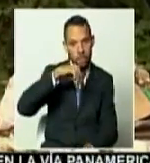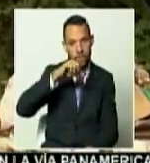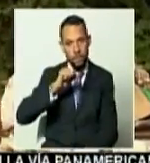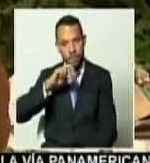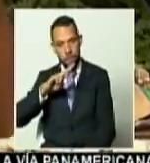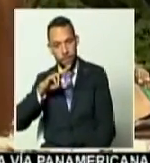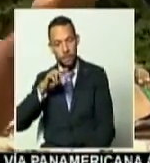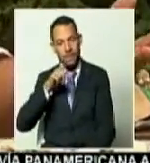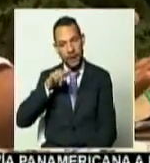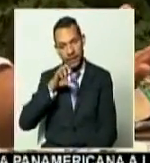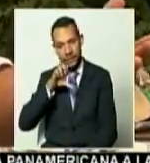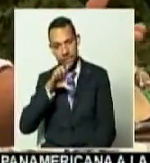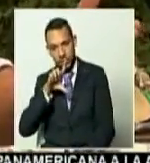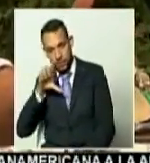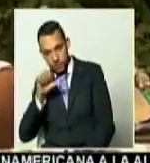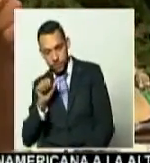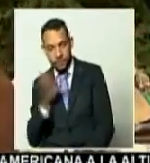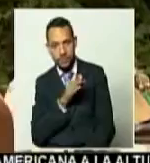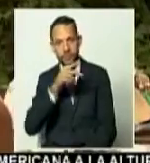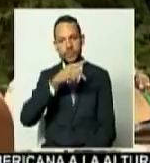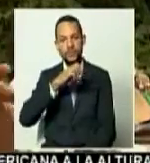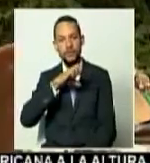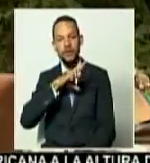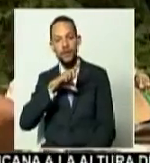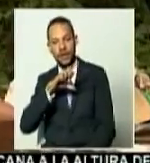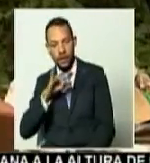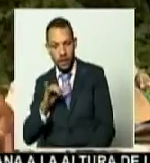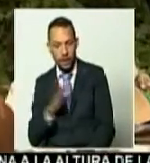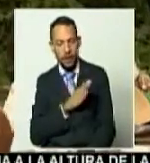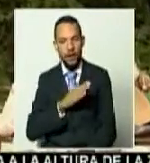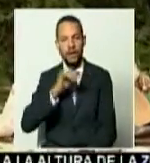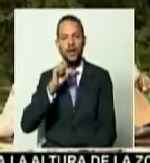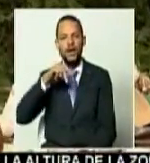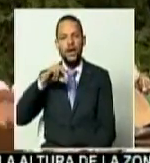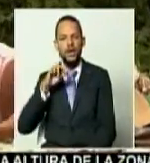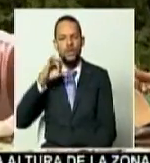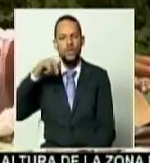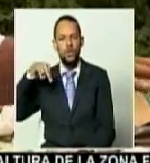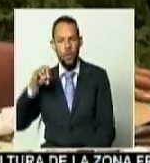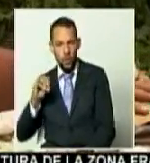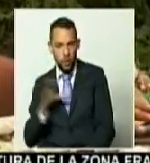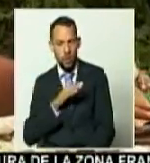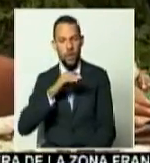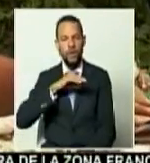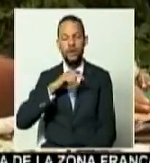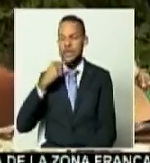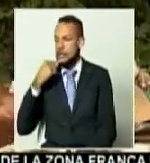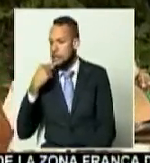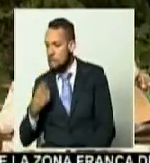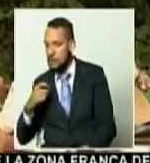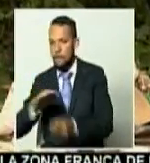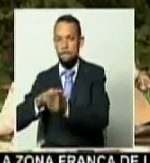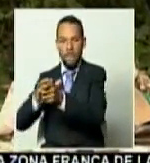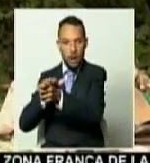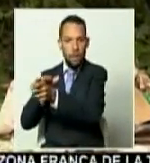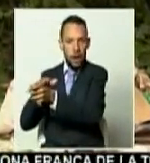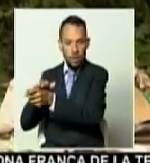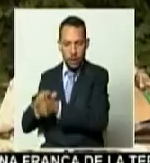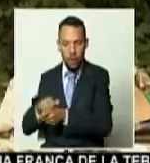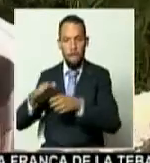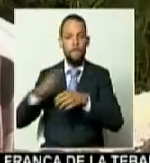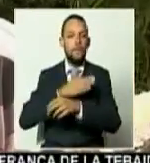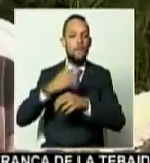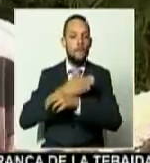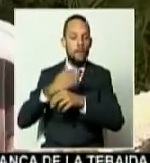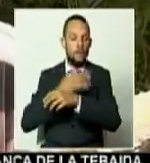Villa Kelly. A este otro costado queda Antonio Nariño y Gibraltar. La comunidad se queja del basurero que hay en este sector que los está